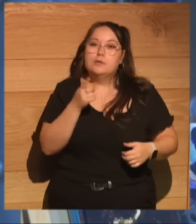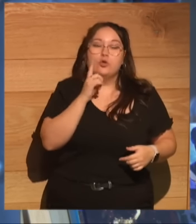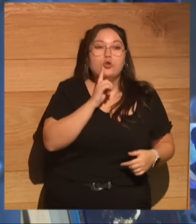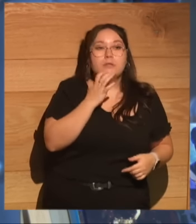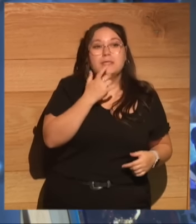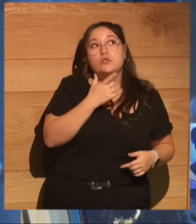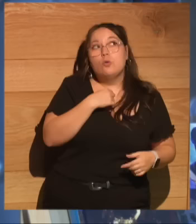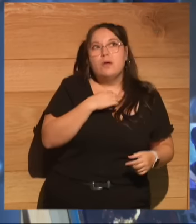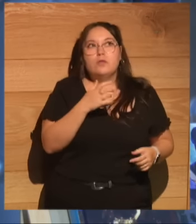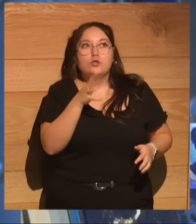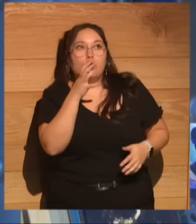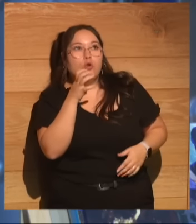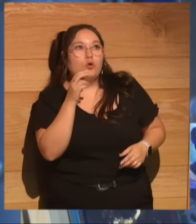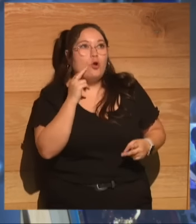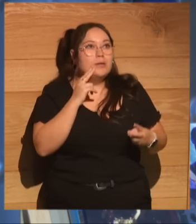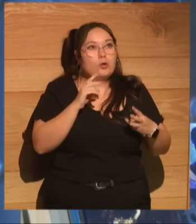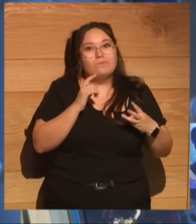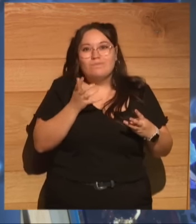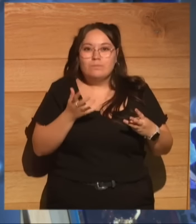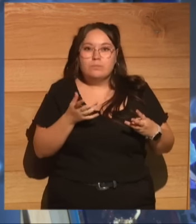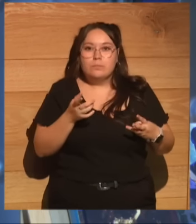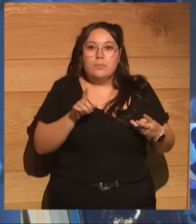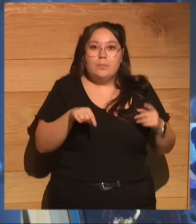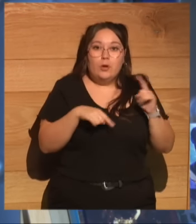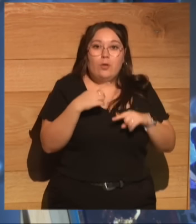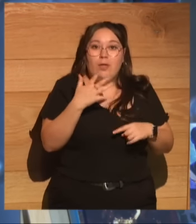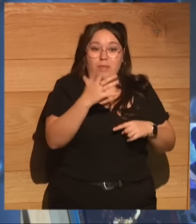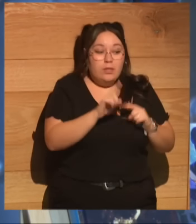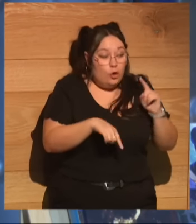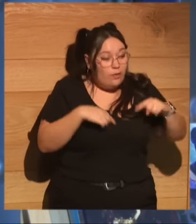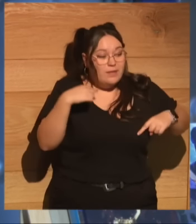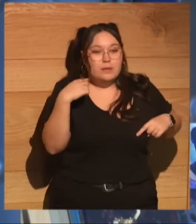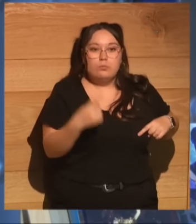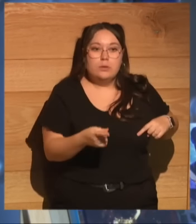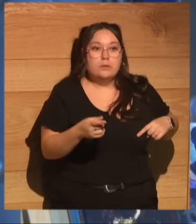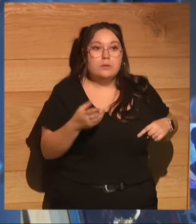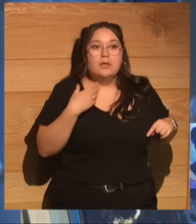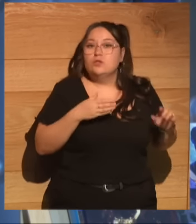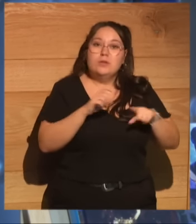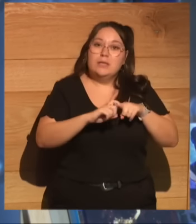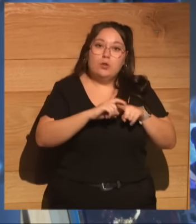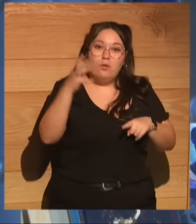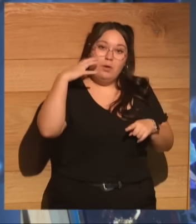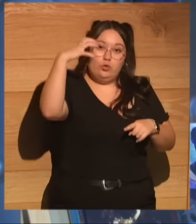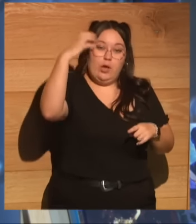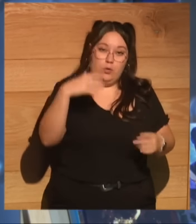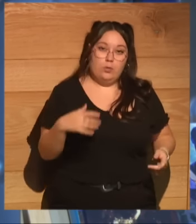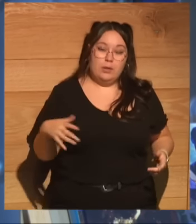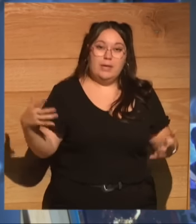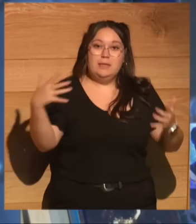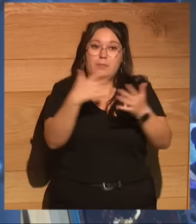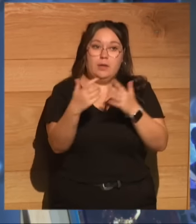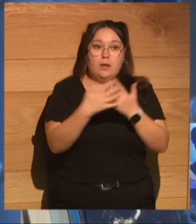si es comedia, si es horror, si es grotesco, si es... Bueno, después de 5 de eso, pues eso es bartoniano, es así. Que es la mezcla entre